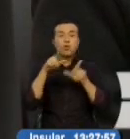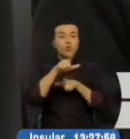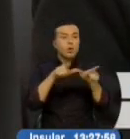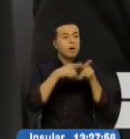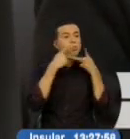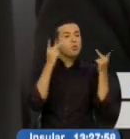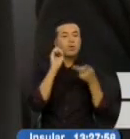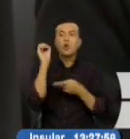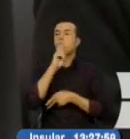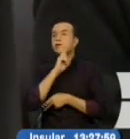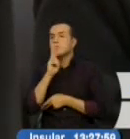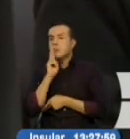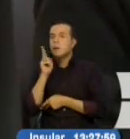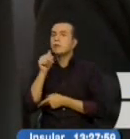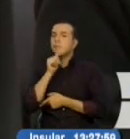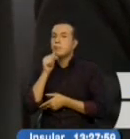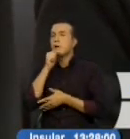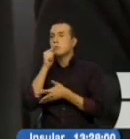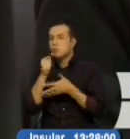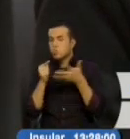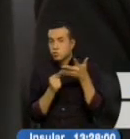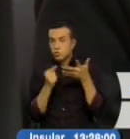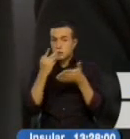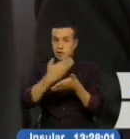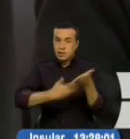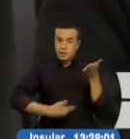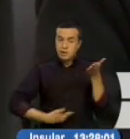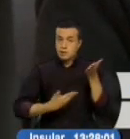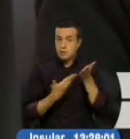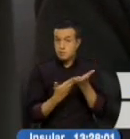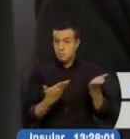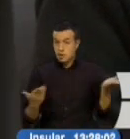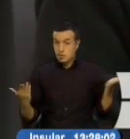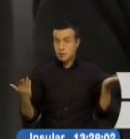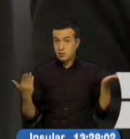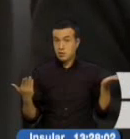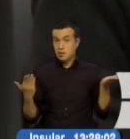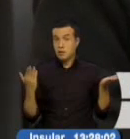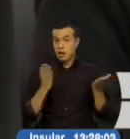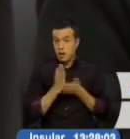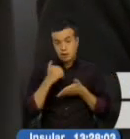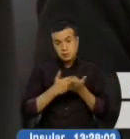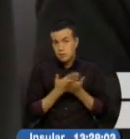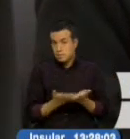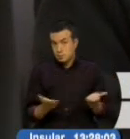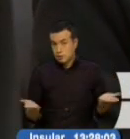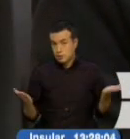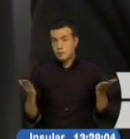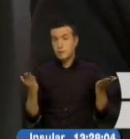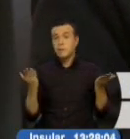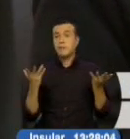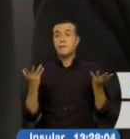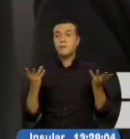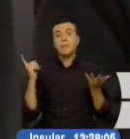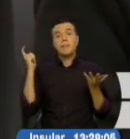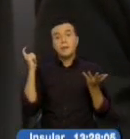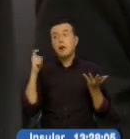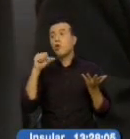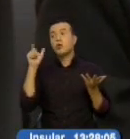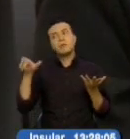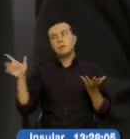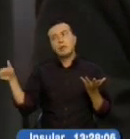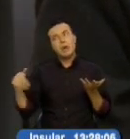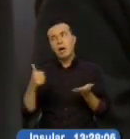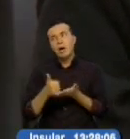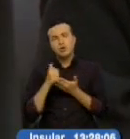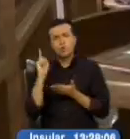o privados, tener acceso, pues, a documentos y no tener o necesitar ayuda